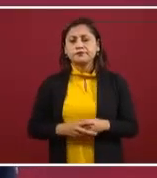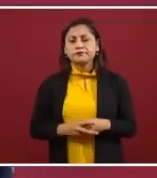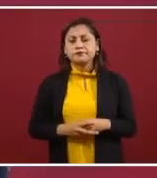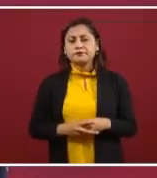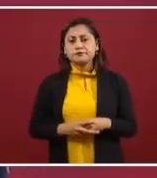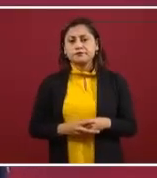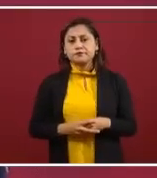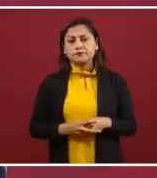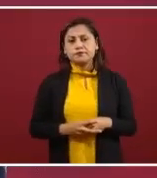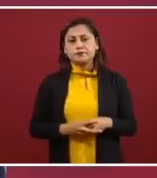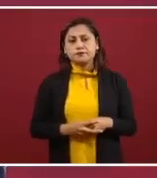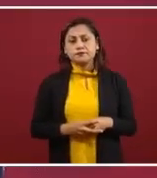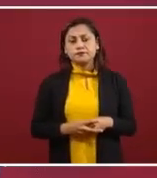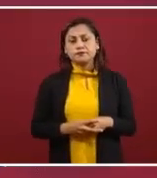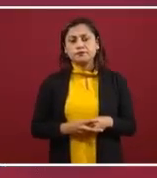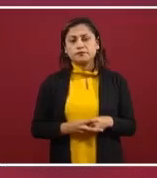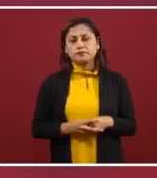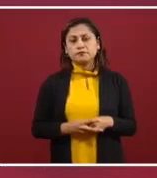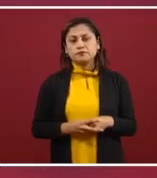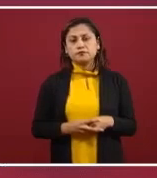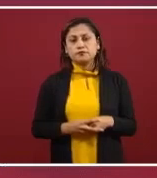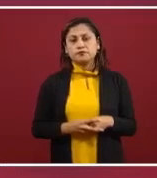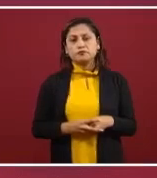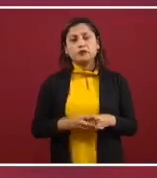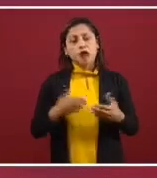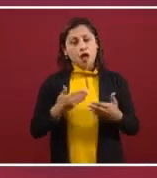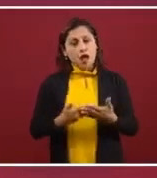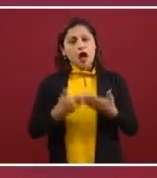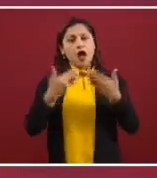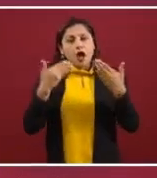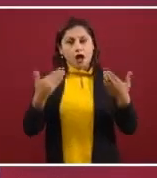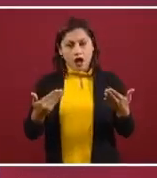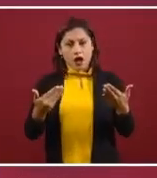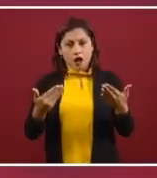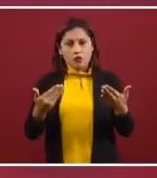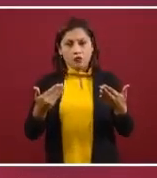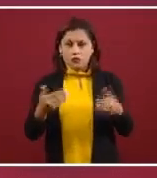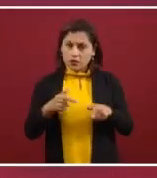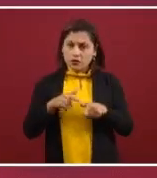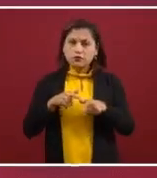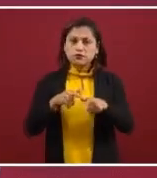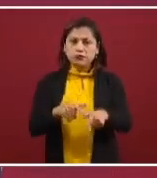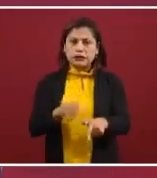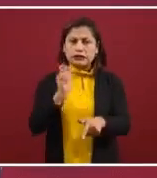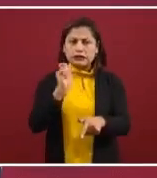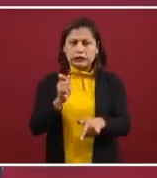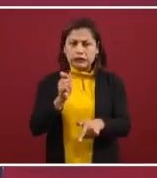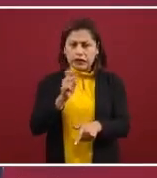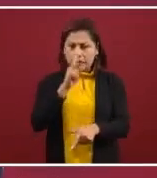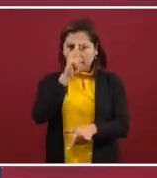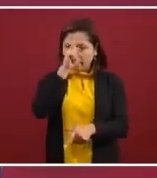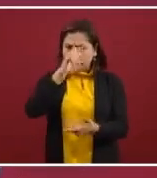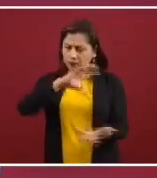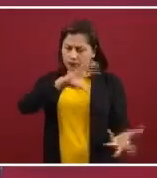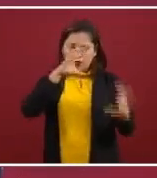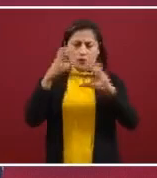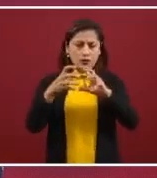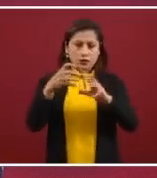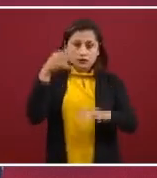a seguir atendiendo las causas que originan la violencia.